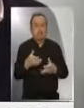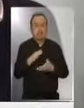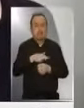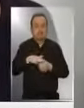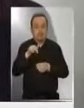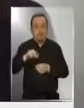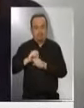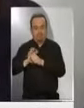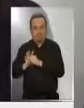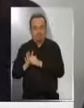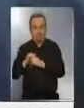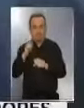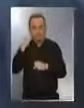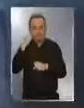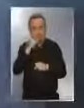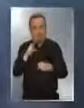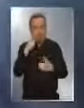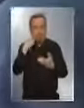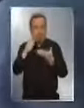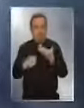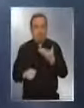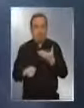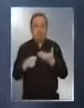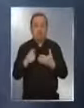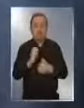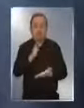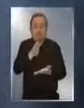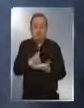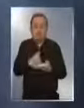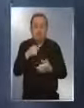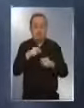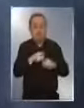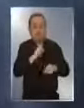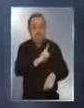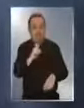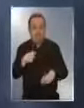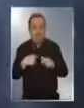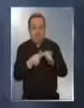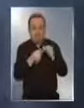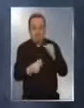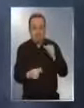del COVID-19 para así evaluar futuras medidas sanitarias en el país.